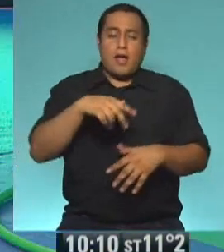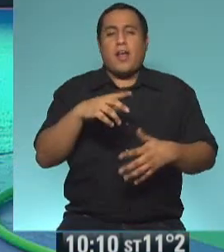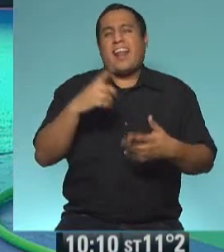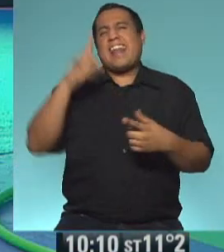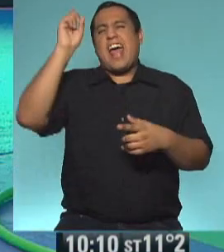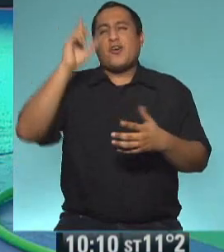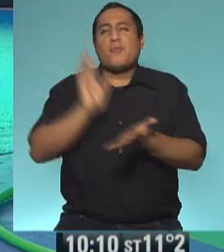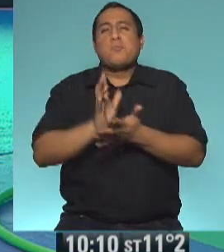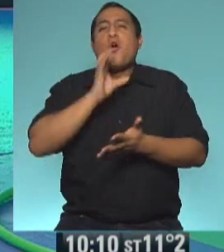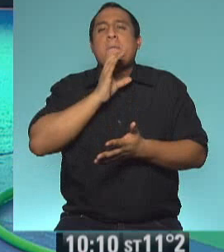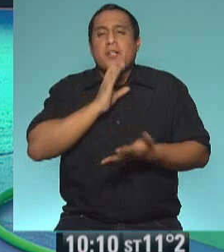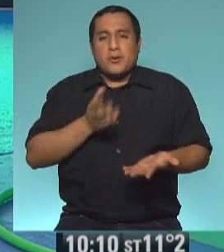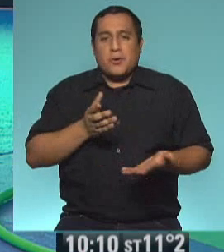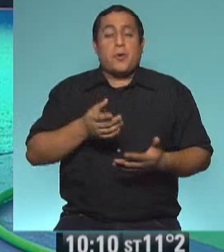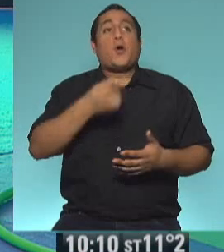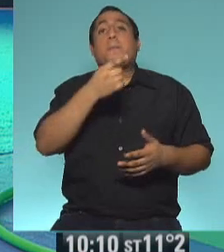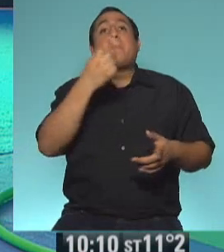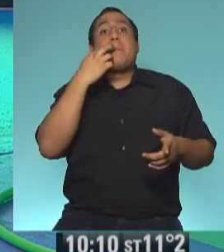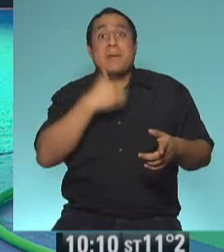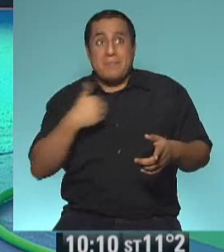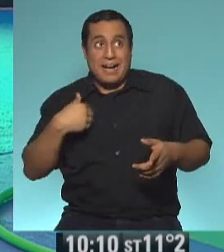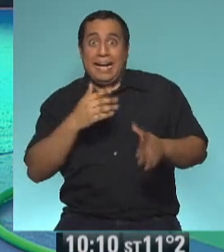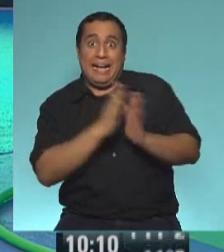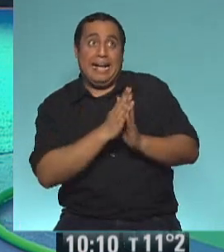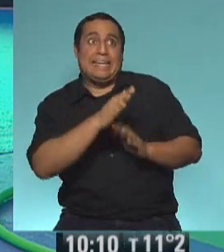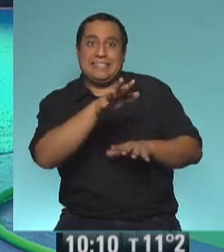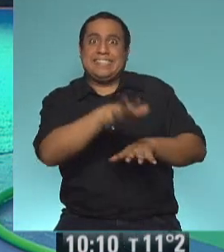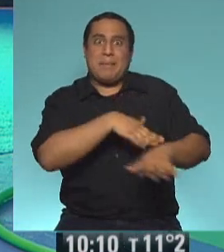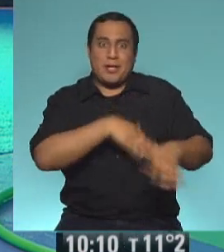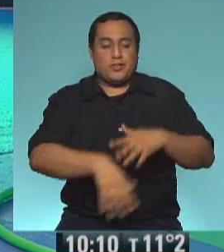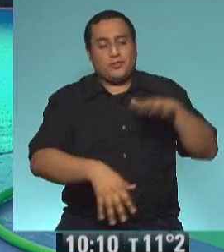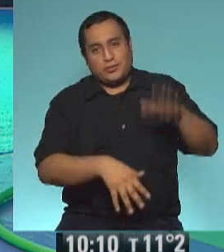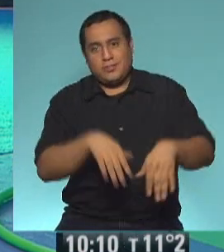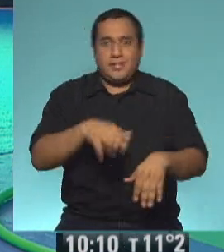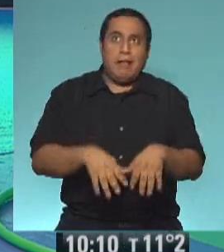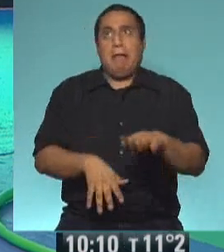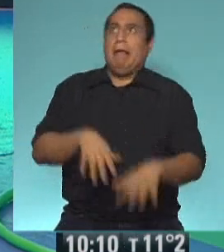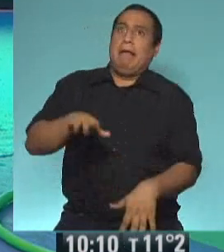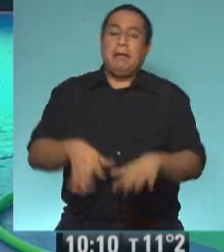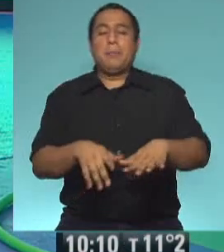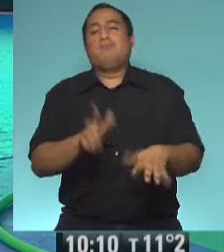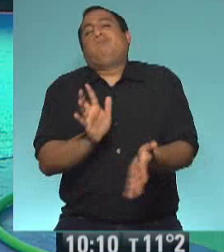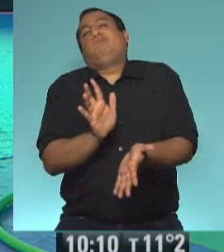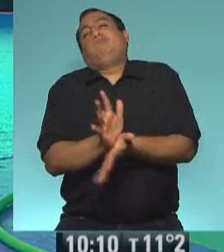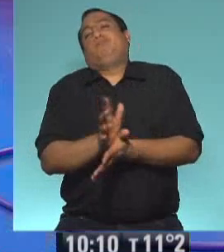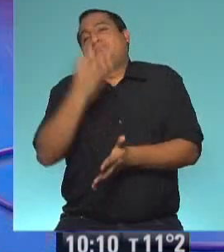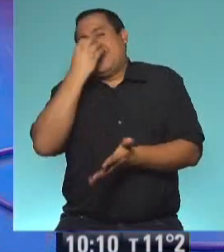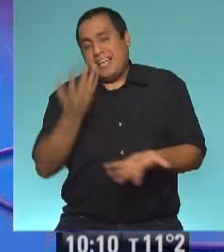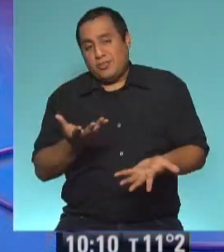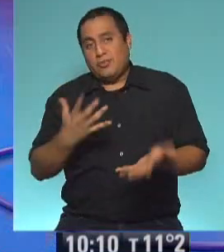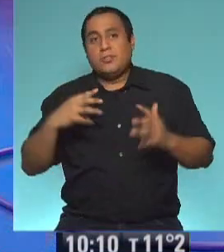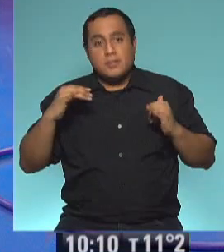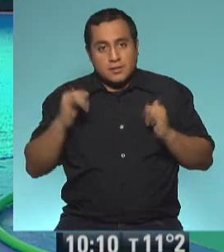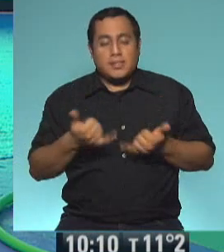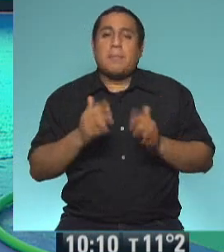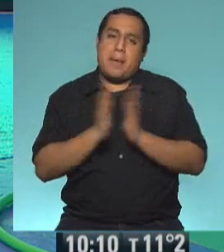poner los zapatos de papá y mamá. También. Que pasa bueno mucho y sí podemos jugar a que son chalupas también. Claro. Pero